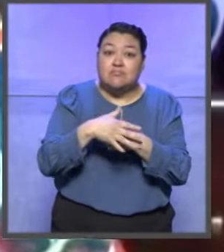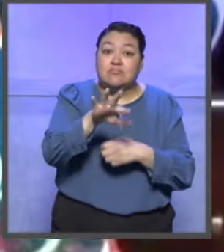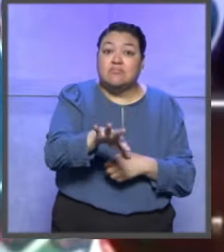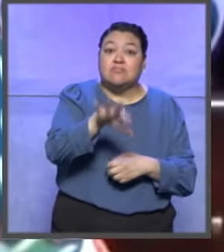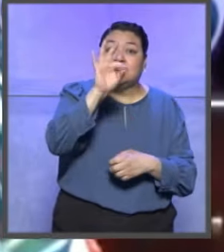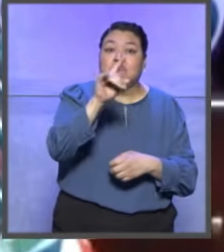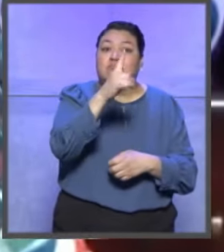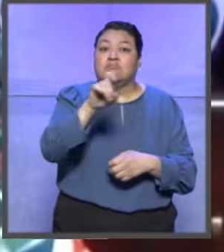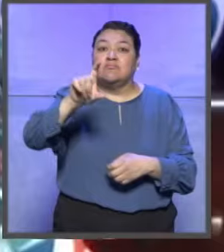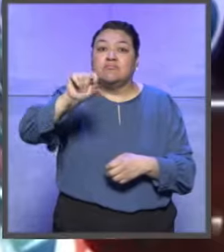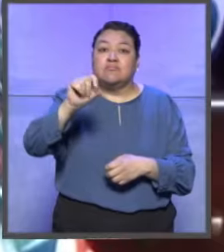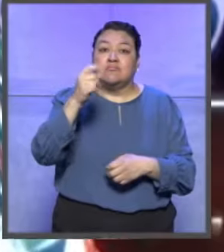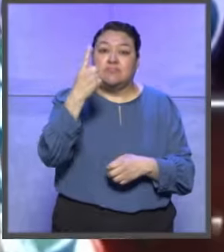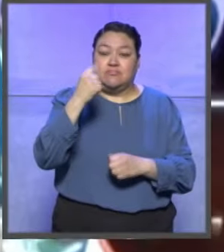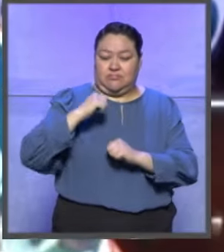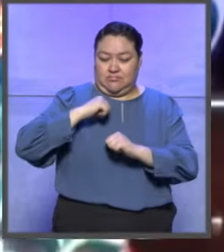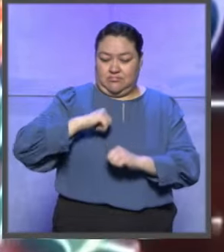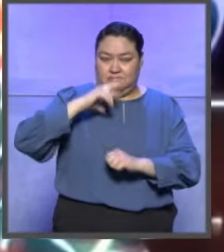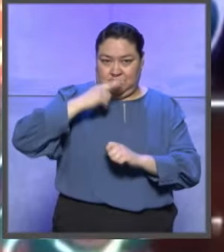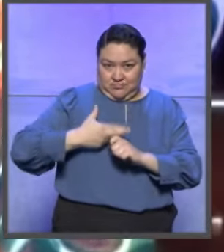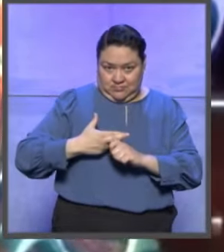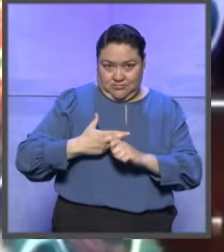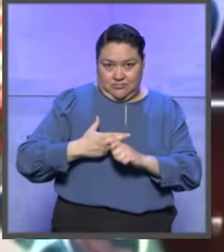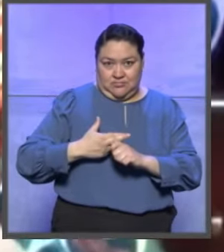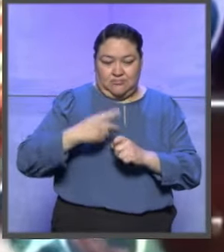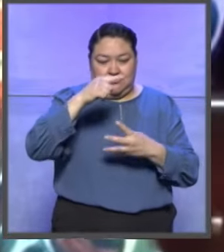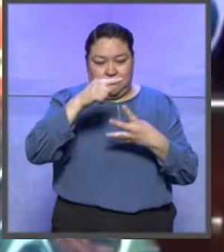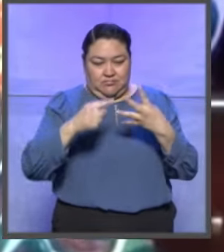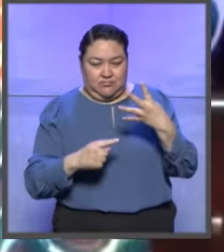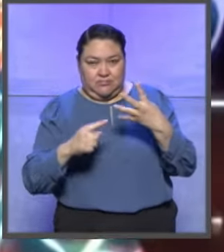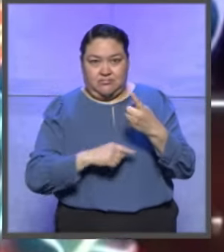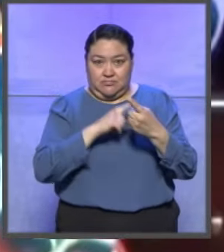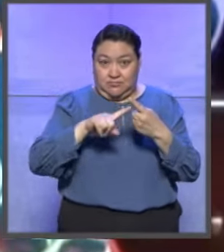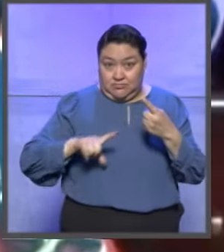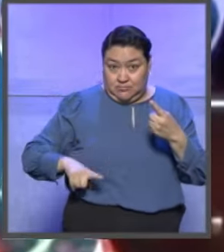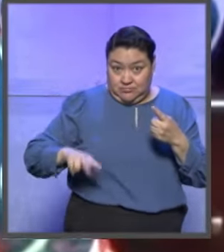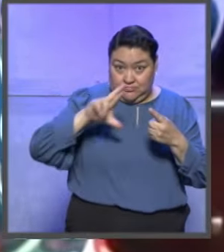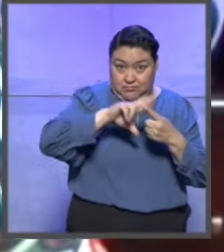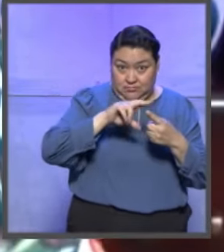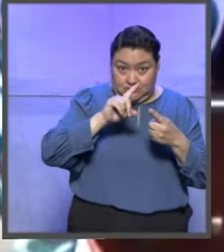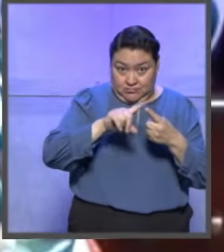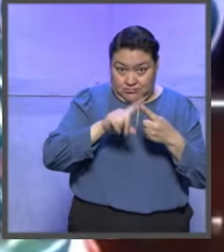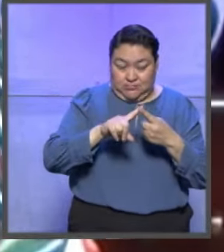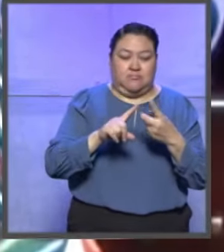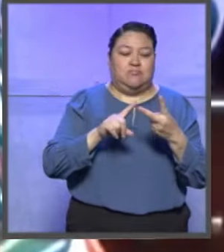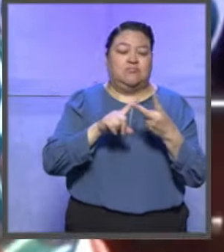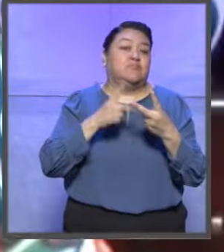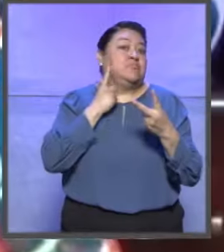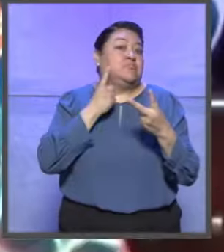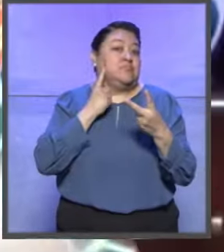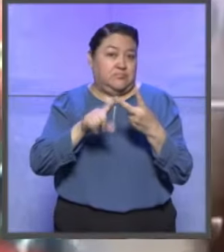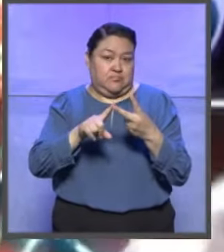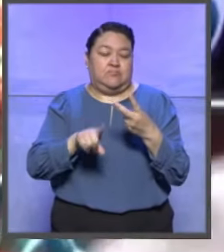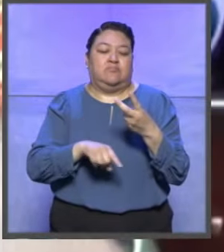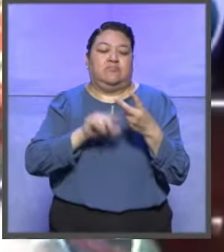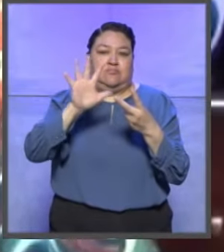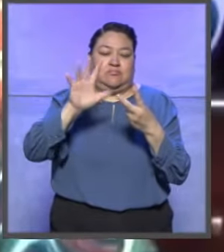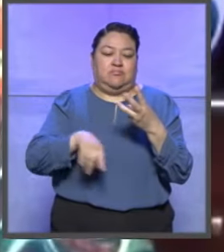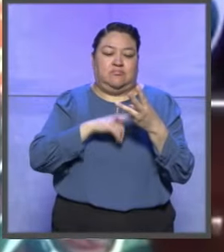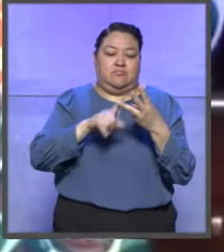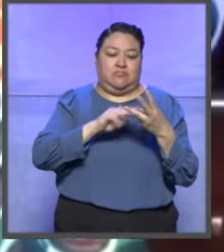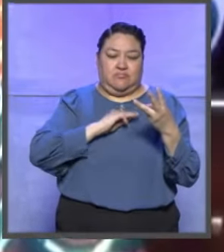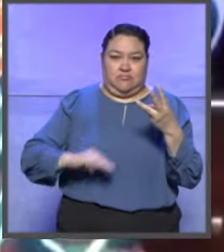elegir 121 cargos, de los cuales vamos a renovar una gubernatura, 35 diputaciones,